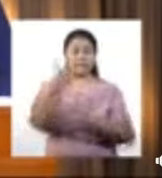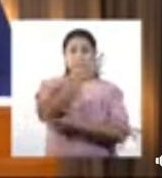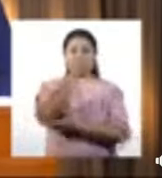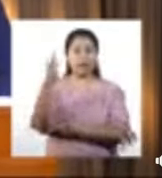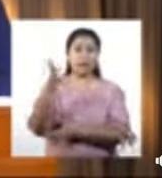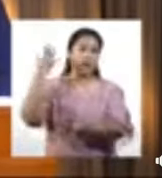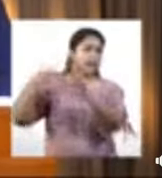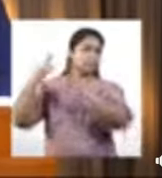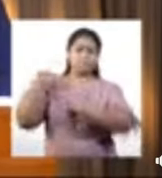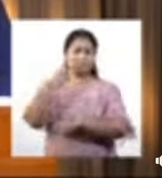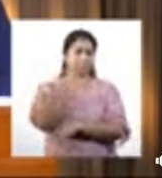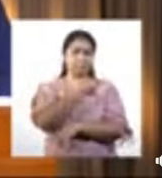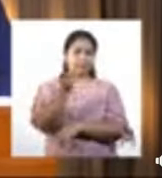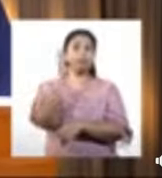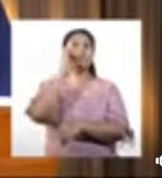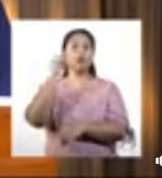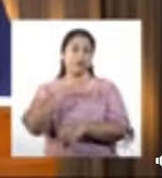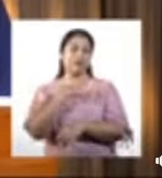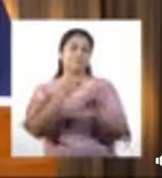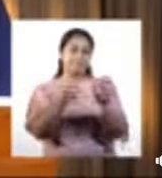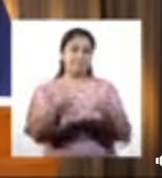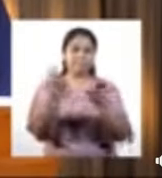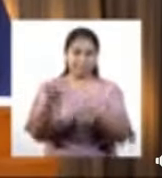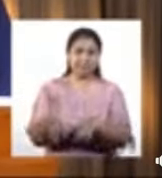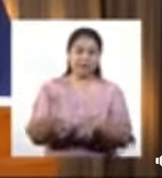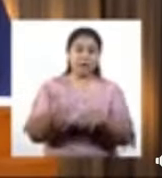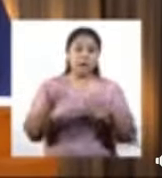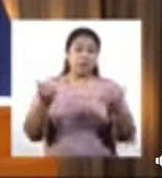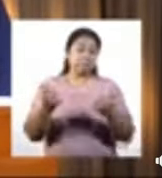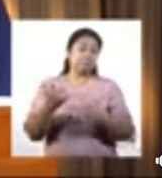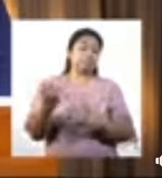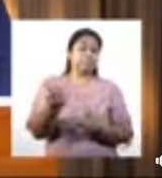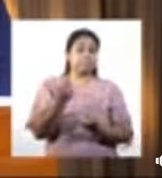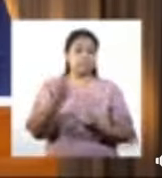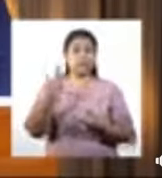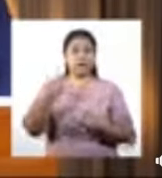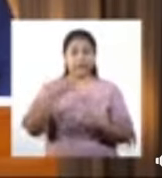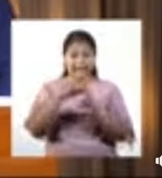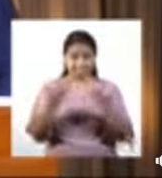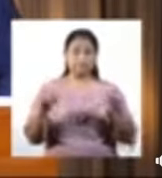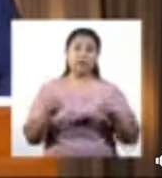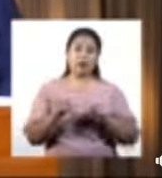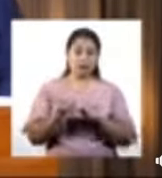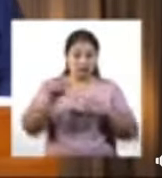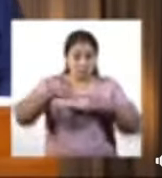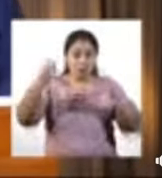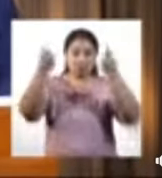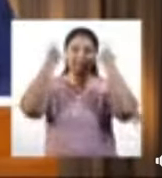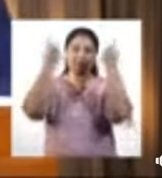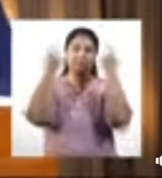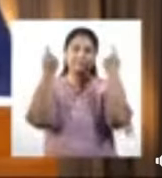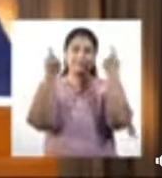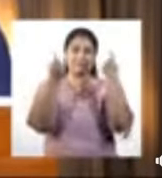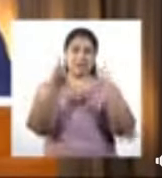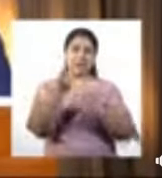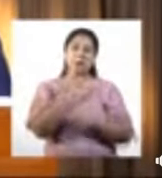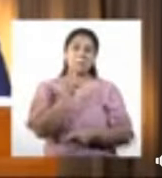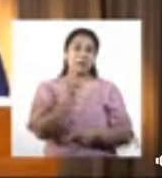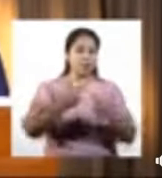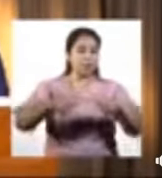la presencia del ser humano. Dentro de todo, la Tierra está celebrando un mejor hábitat